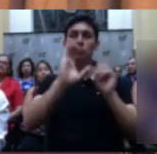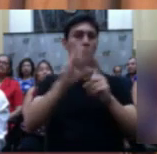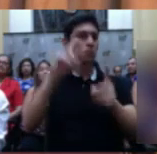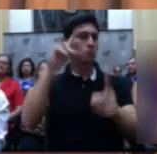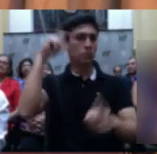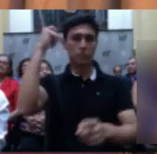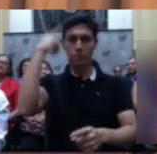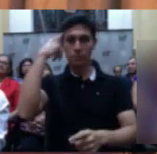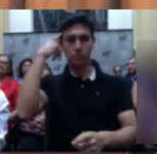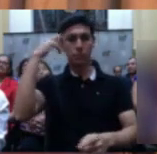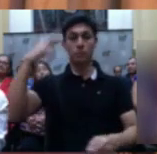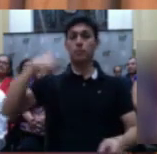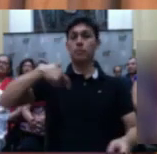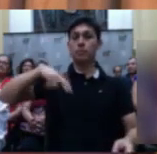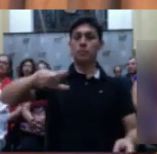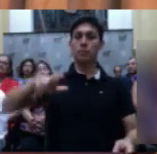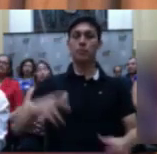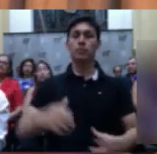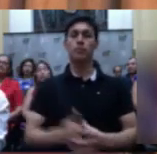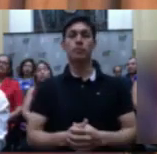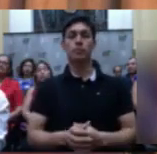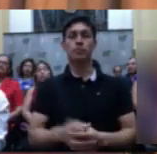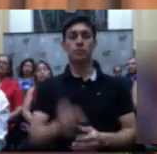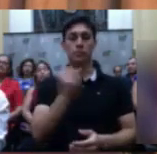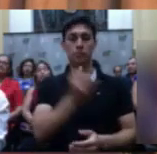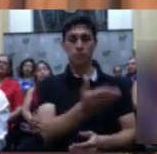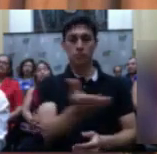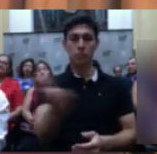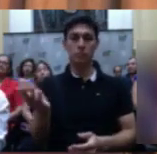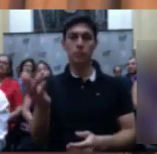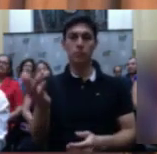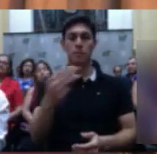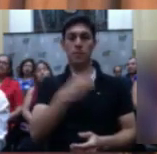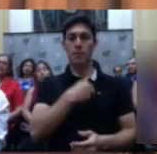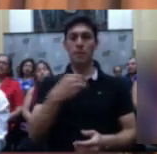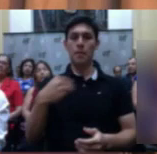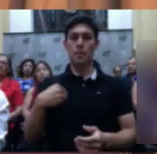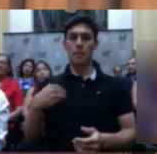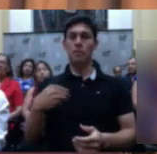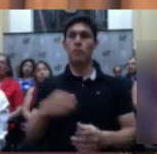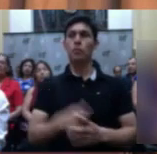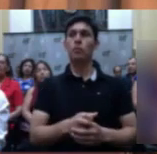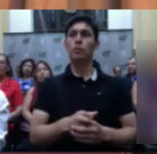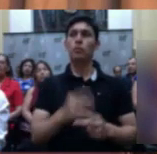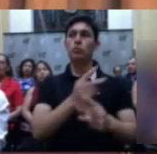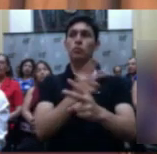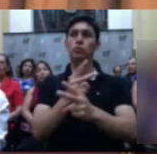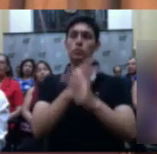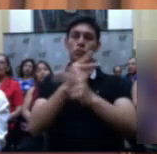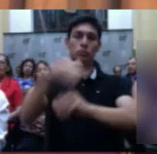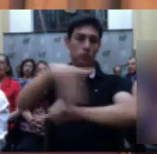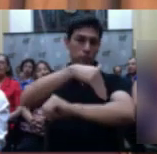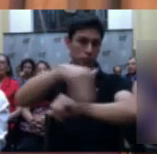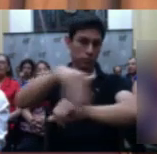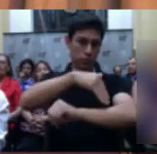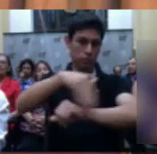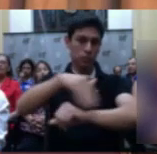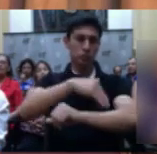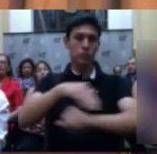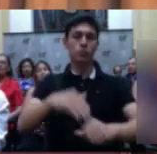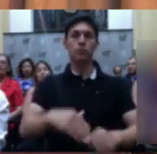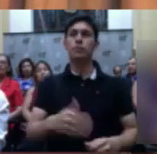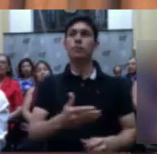cívicas y religiosas, señores miembros del Comité de Seguridad Ciudadana, señores presidentes de las